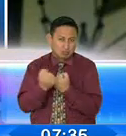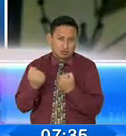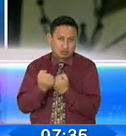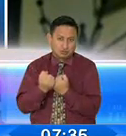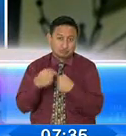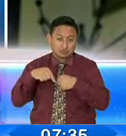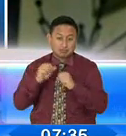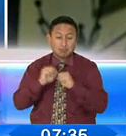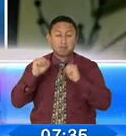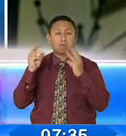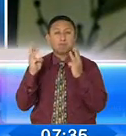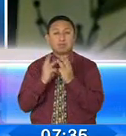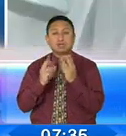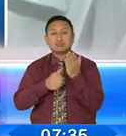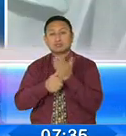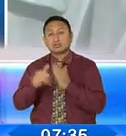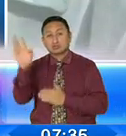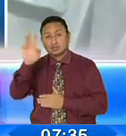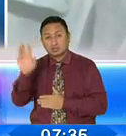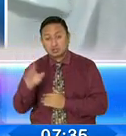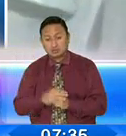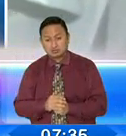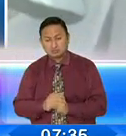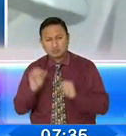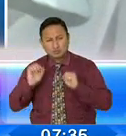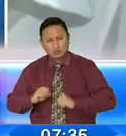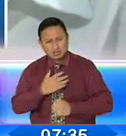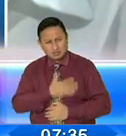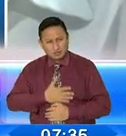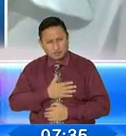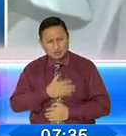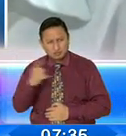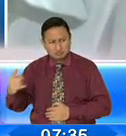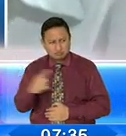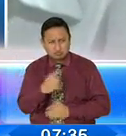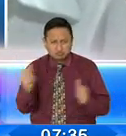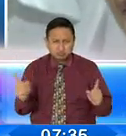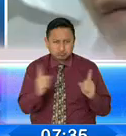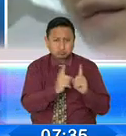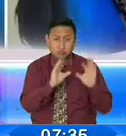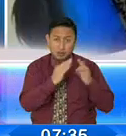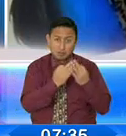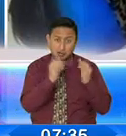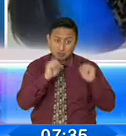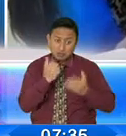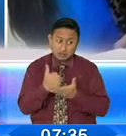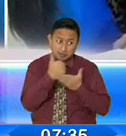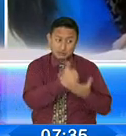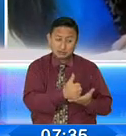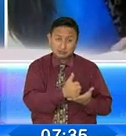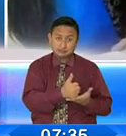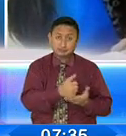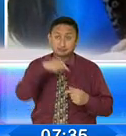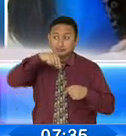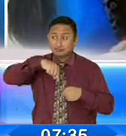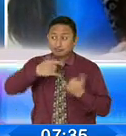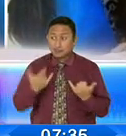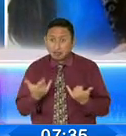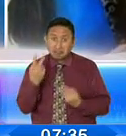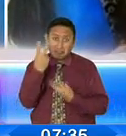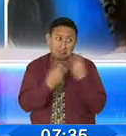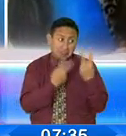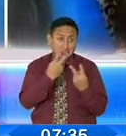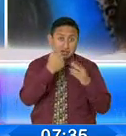MIES o al Ministerio de Salud, que de alguna manera se acerquen a esta familia. También estamos a través del medio, sería muy buena una visita por parte de